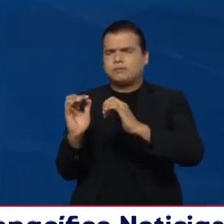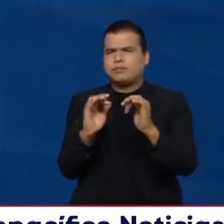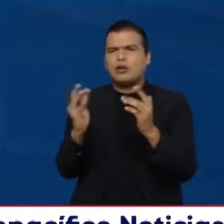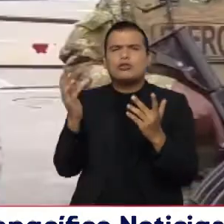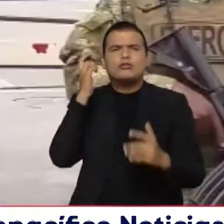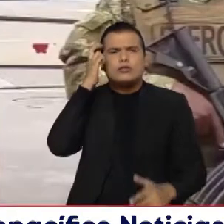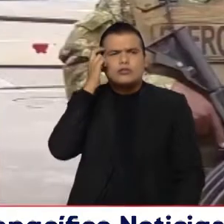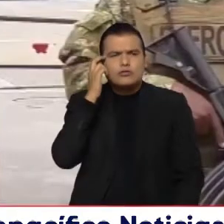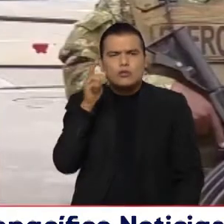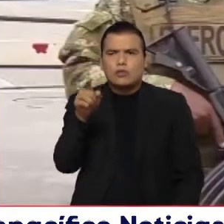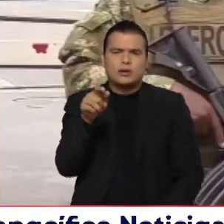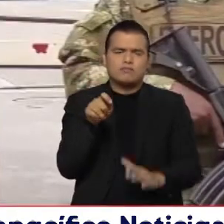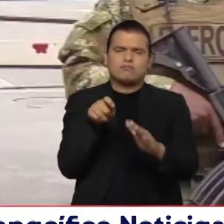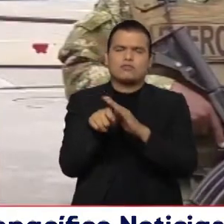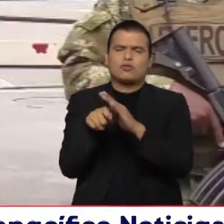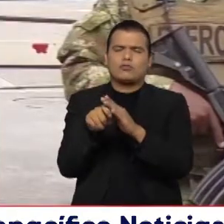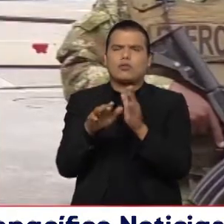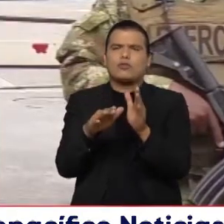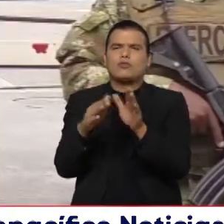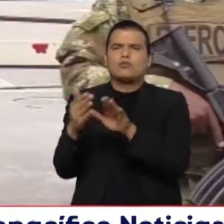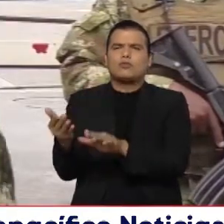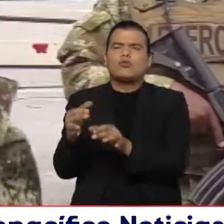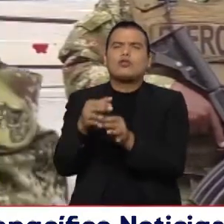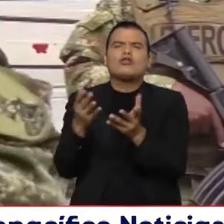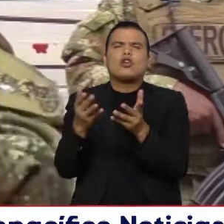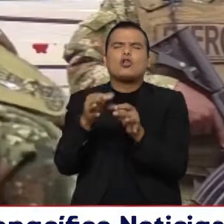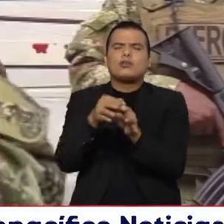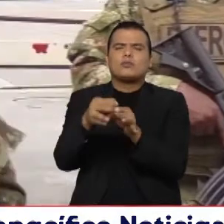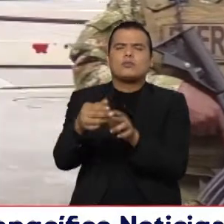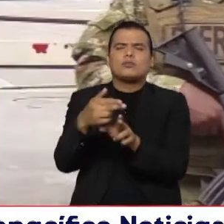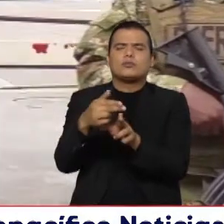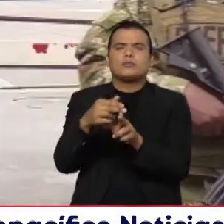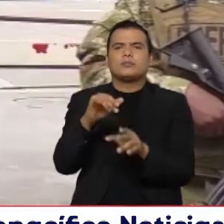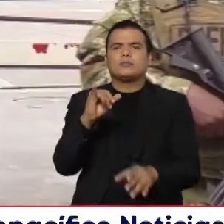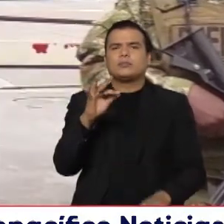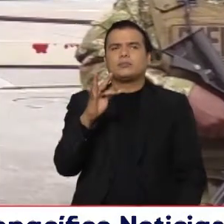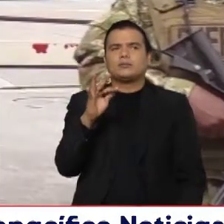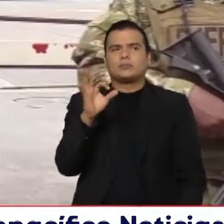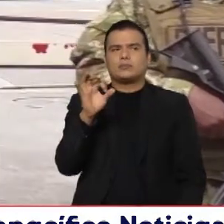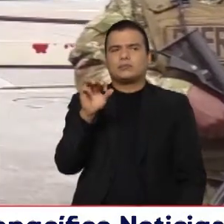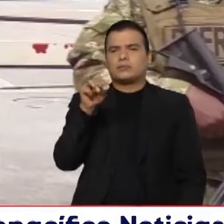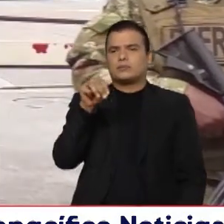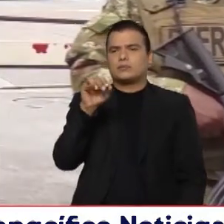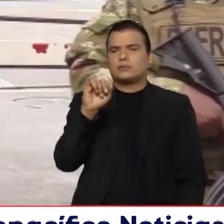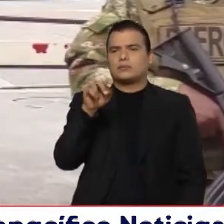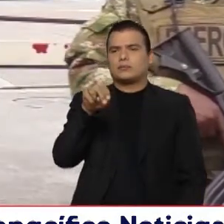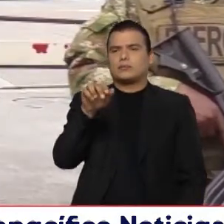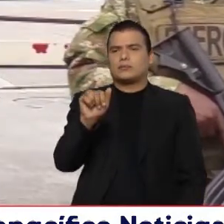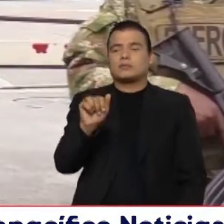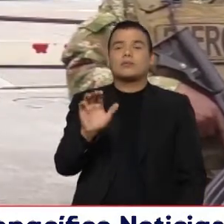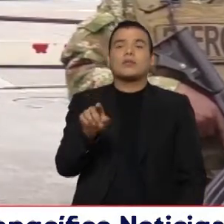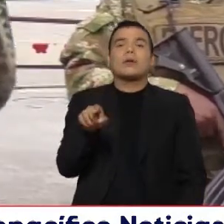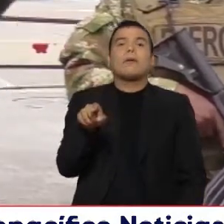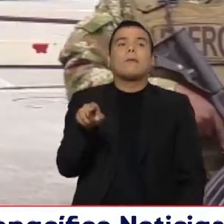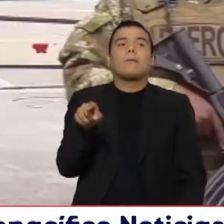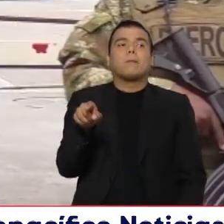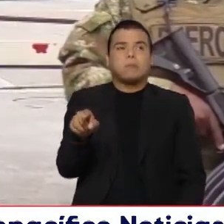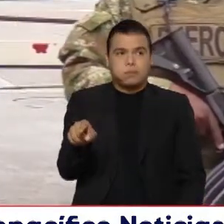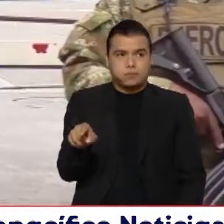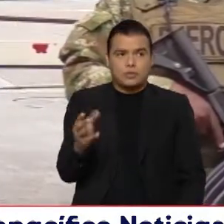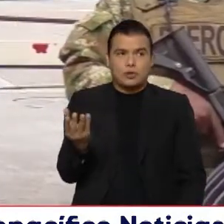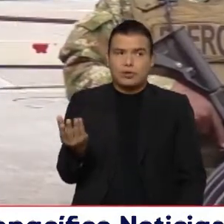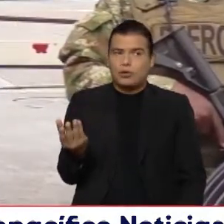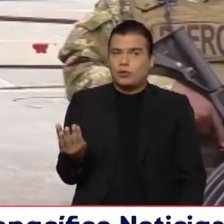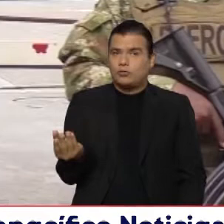En el sector de Negrías, del municipio de Itzmina, en donde hay una confrontación entre ilegales, que es la subestructura Baudó,